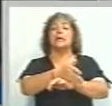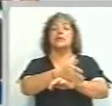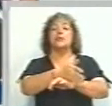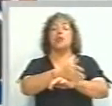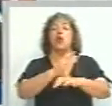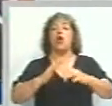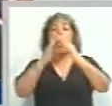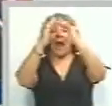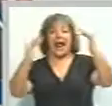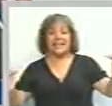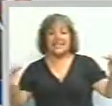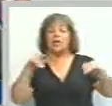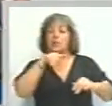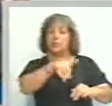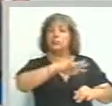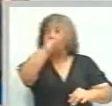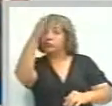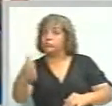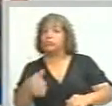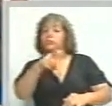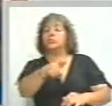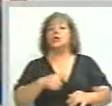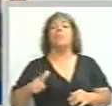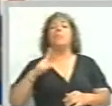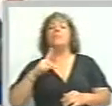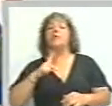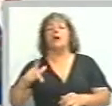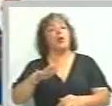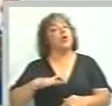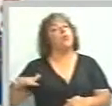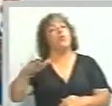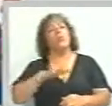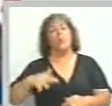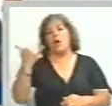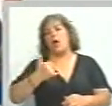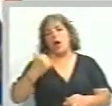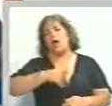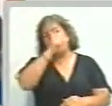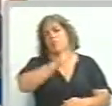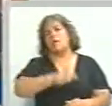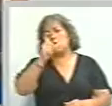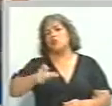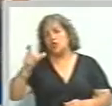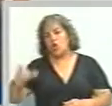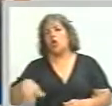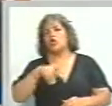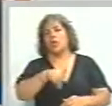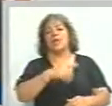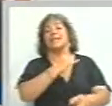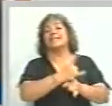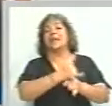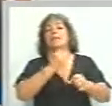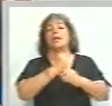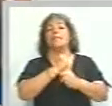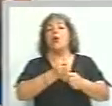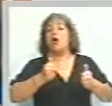Bernardo, una patrulla individual, ya que es un lugar donde hay bastante gente y que la tarea es acompañar a